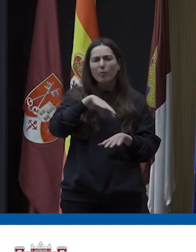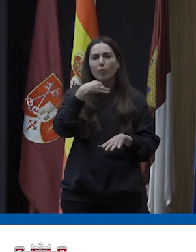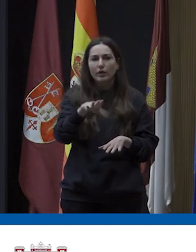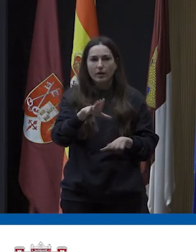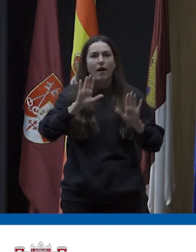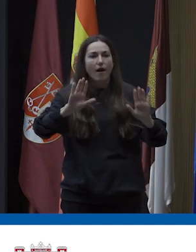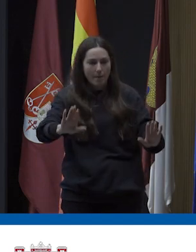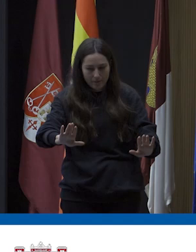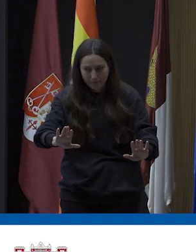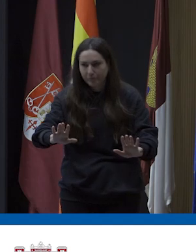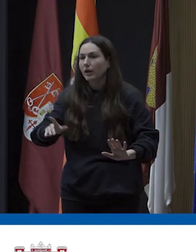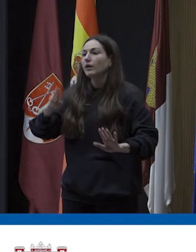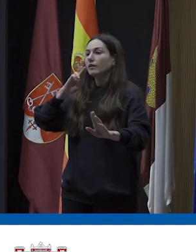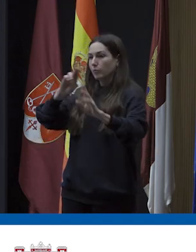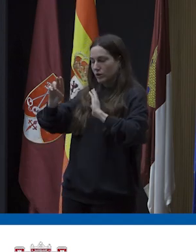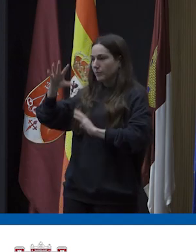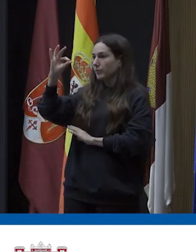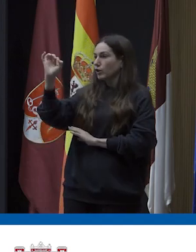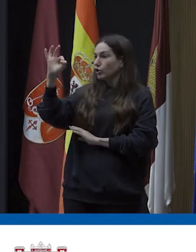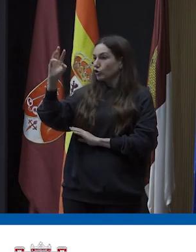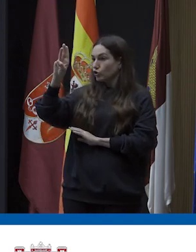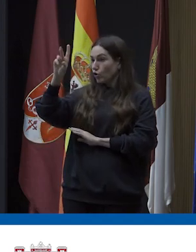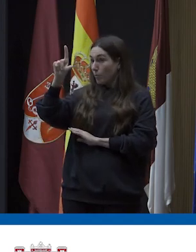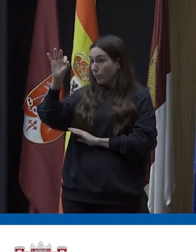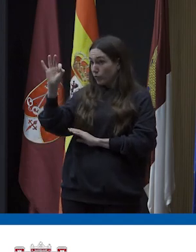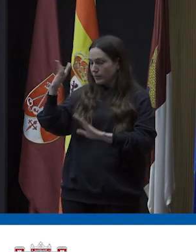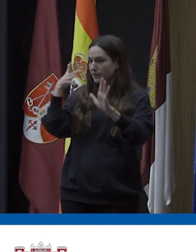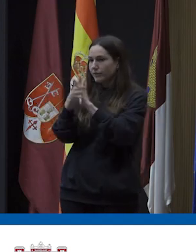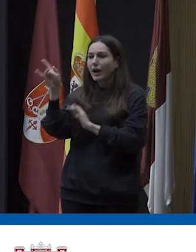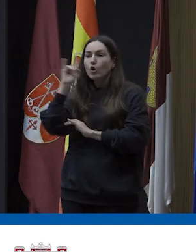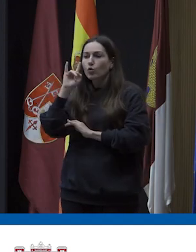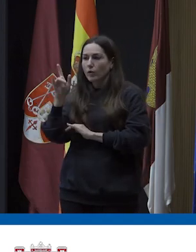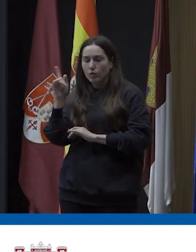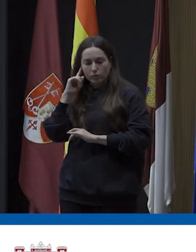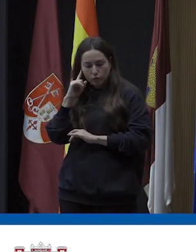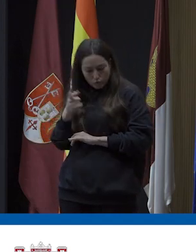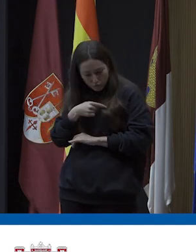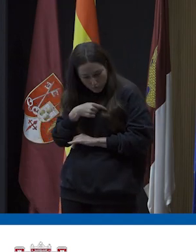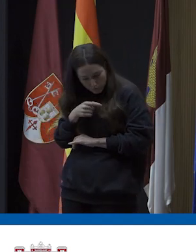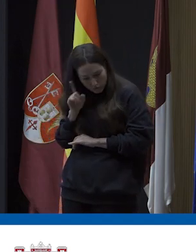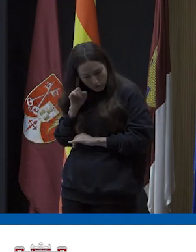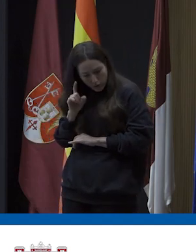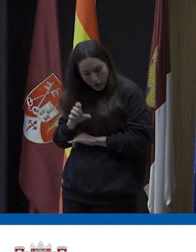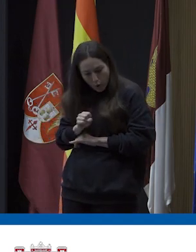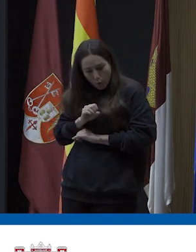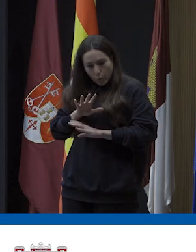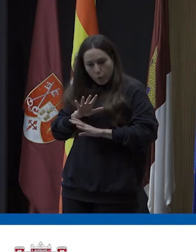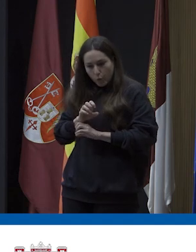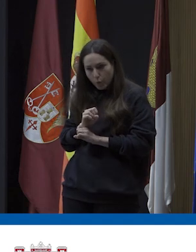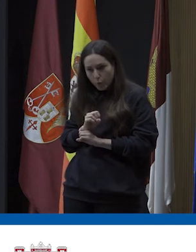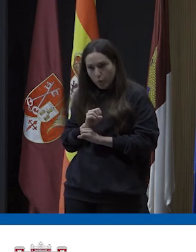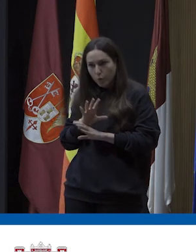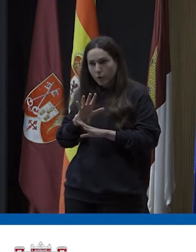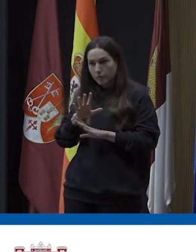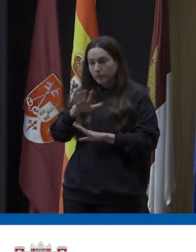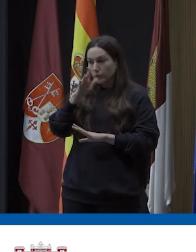un ruido. Tú ocultas, o a veces sin ocultar, pegando la oreja, puedes oír un soplo, es un ruido que hace... Por eso se llama